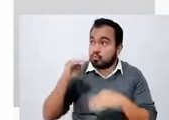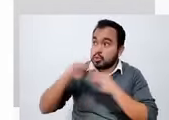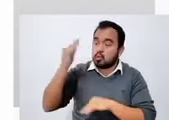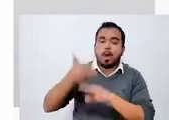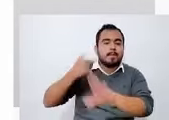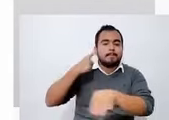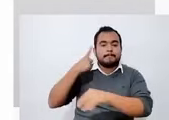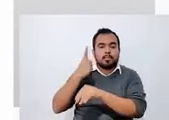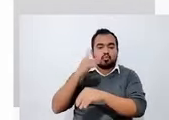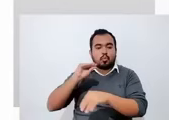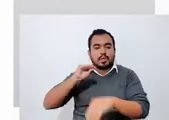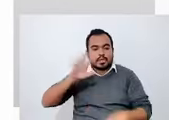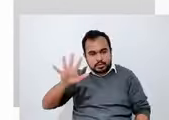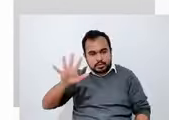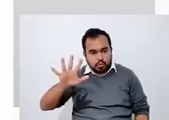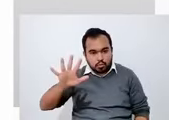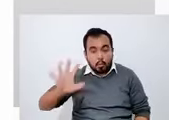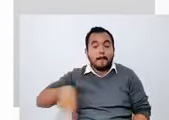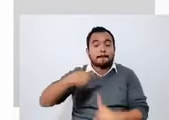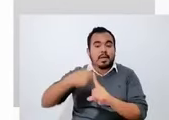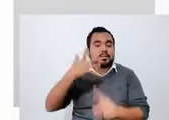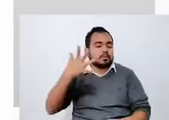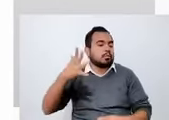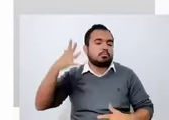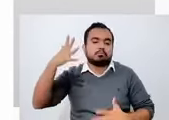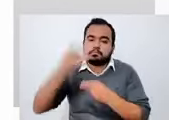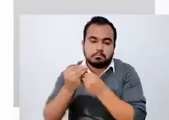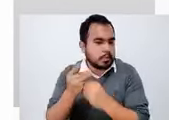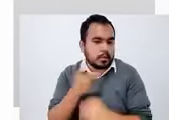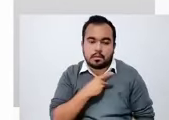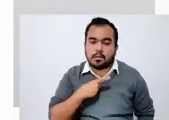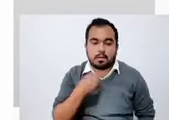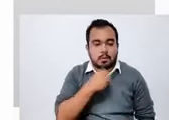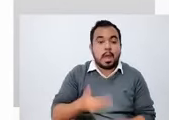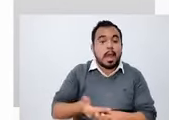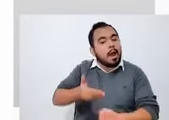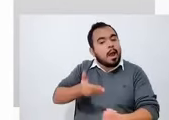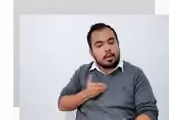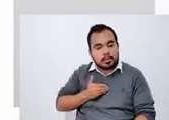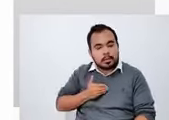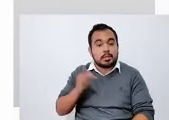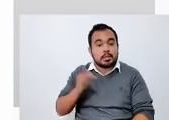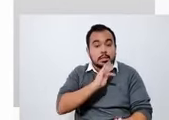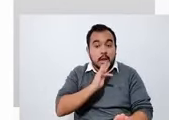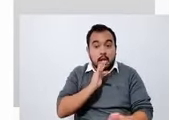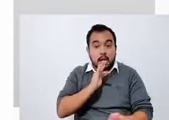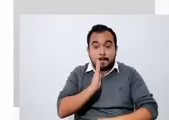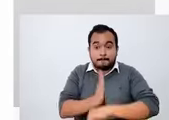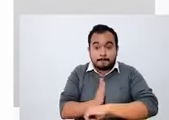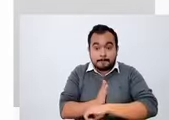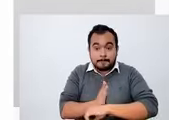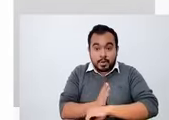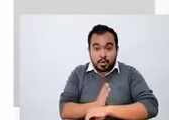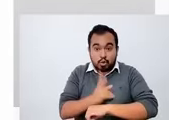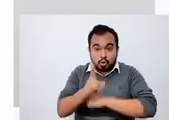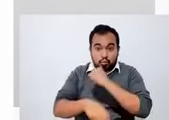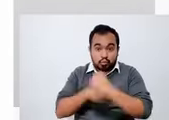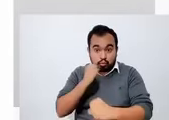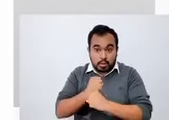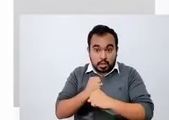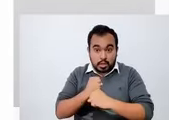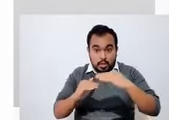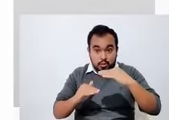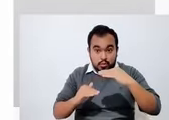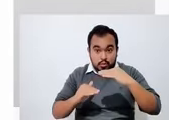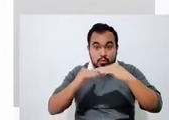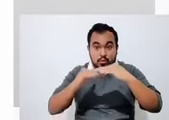Mide 1,95 más 5. Si tú te mereces que tu pena no supere los 2 años, eso significa que hasta los